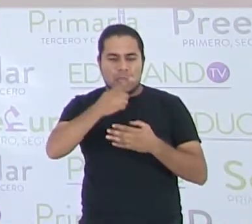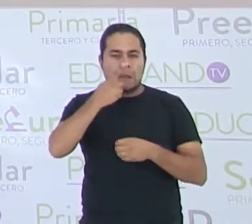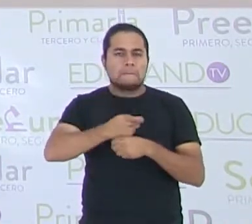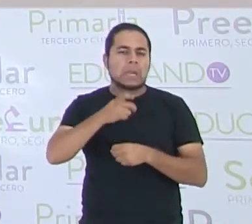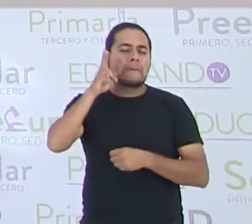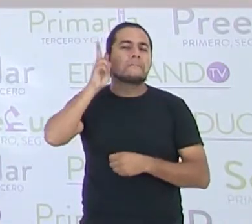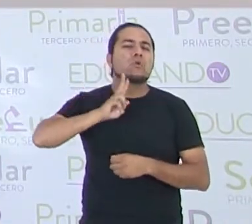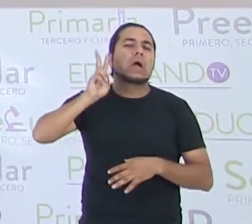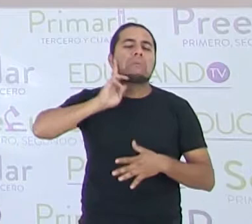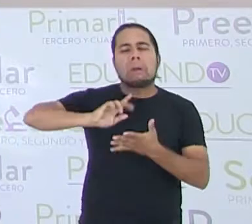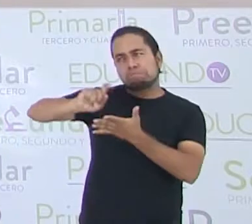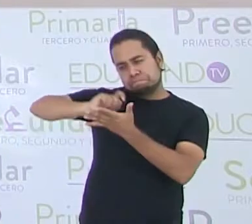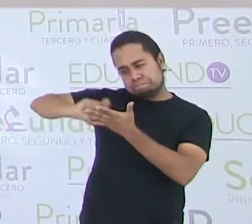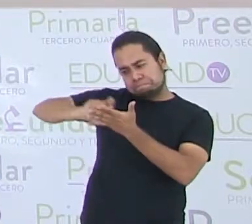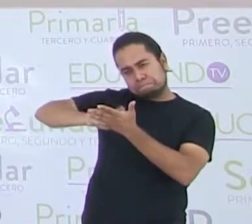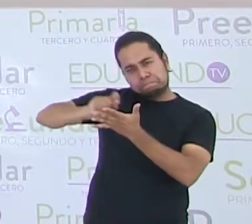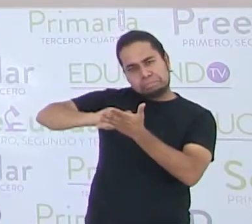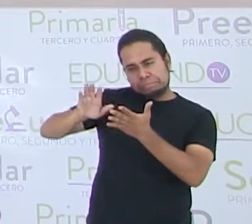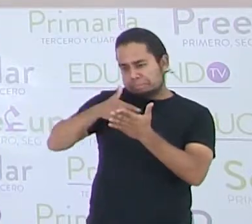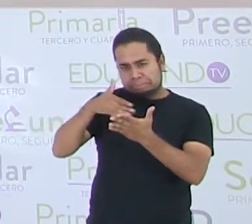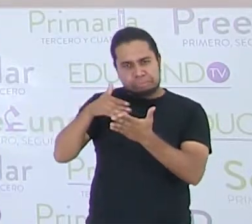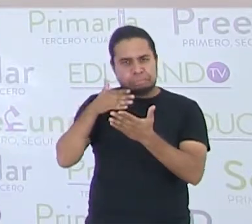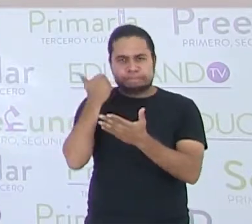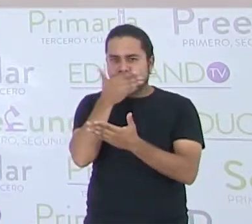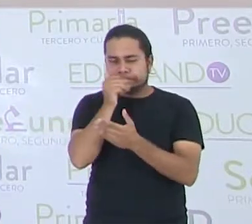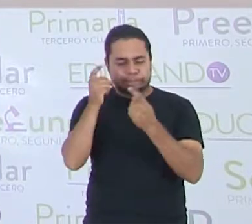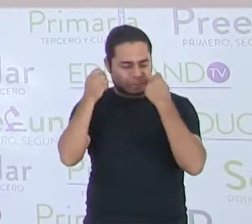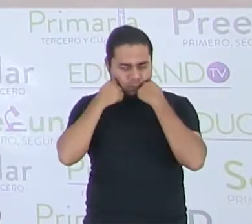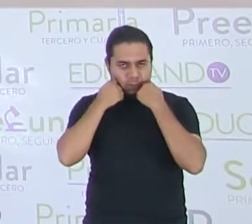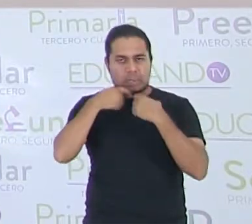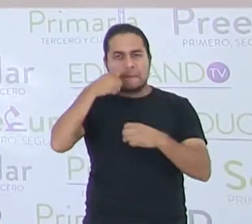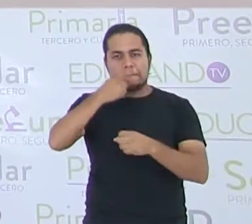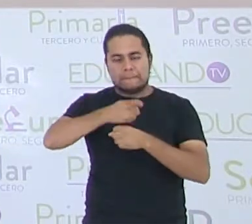borrador. Entonces le voy a poner acá, primer